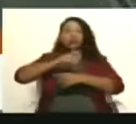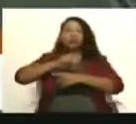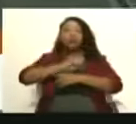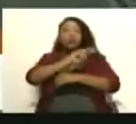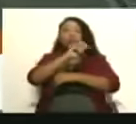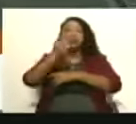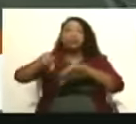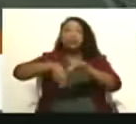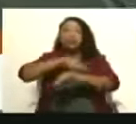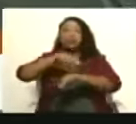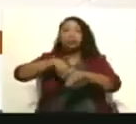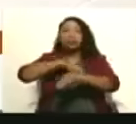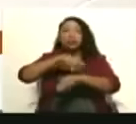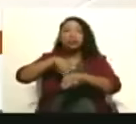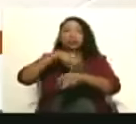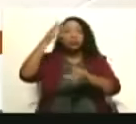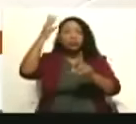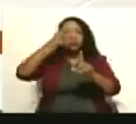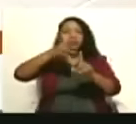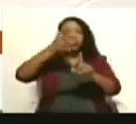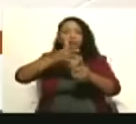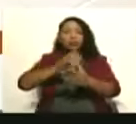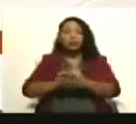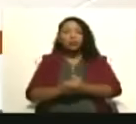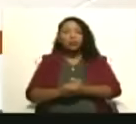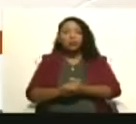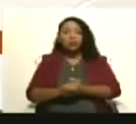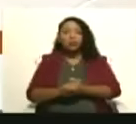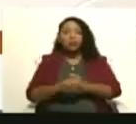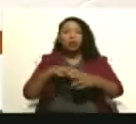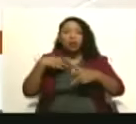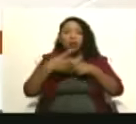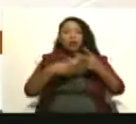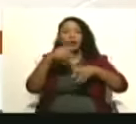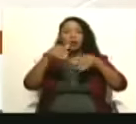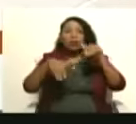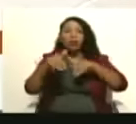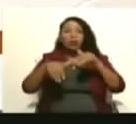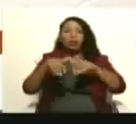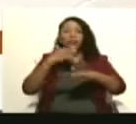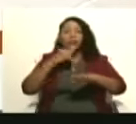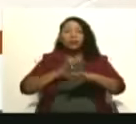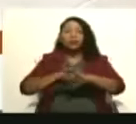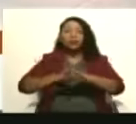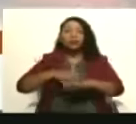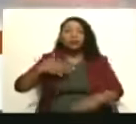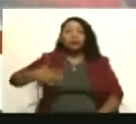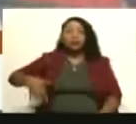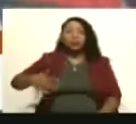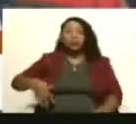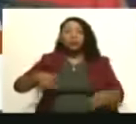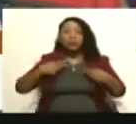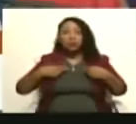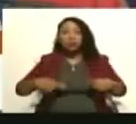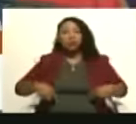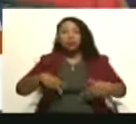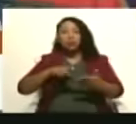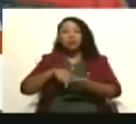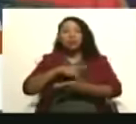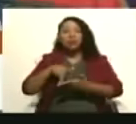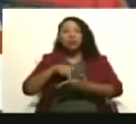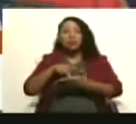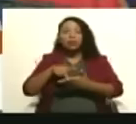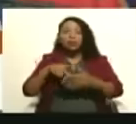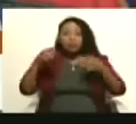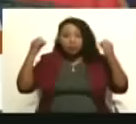200 horas de instrucción sobre procesos electorales, delitos electorales, derechos humanos y haber participado en